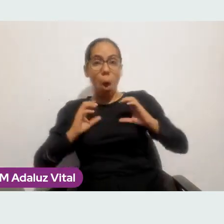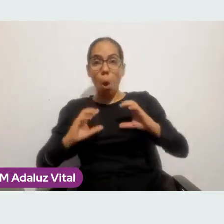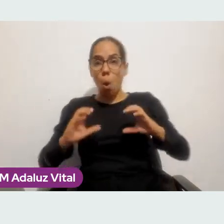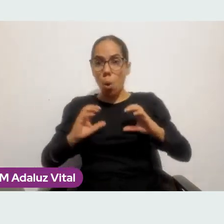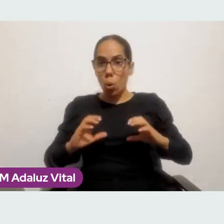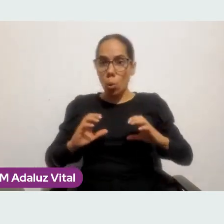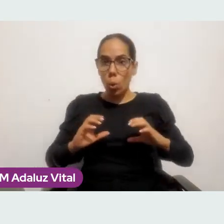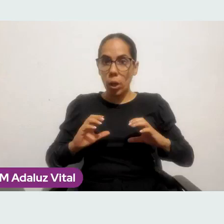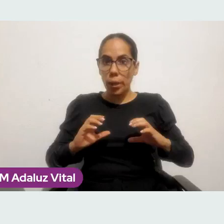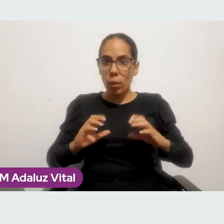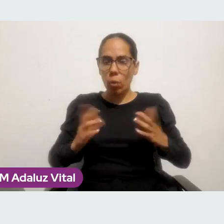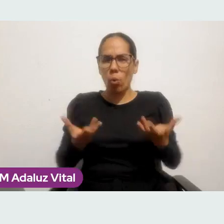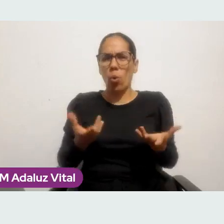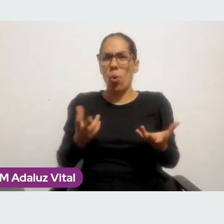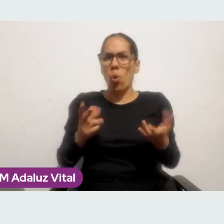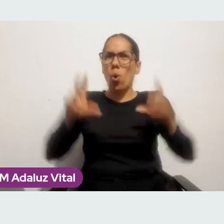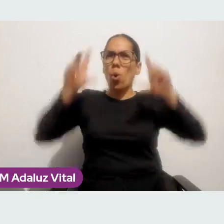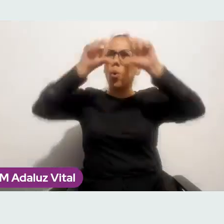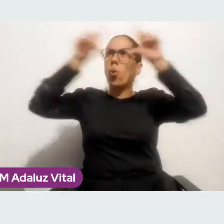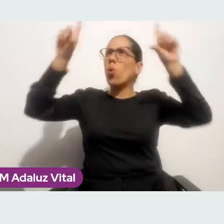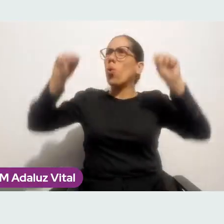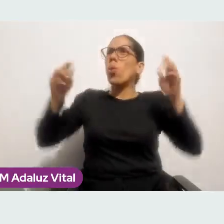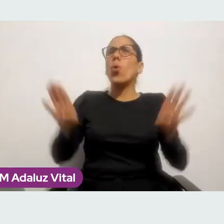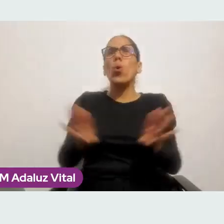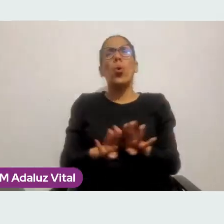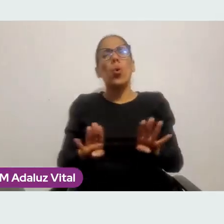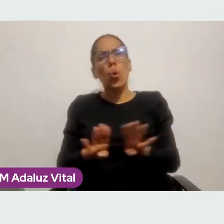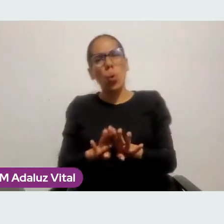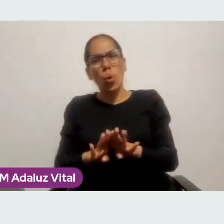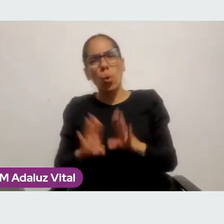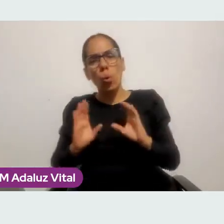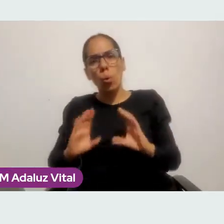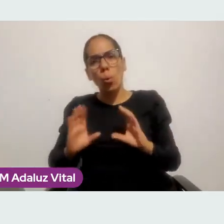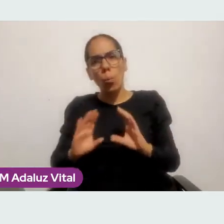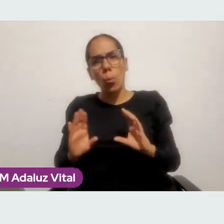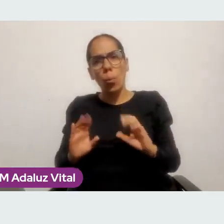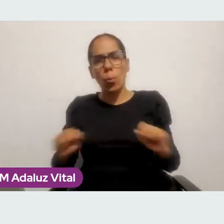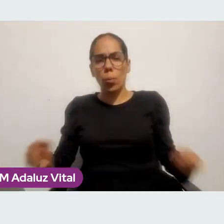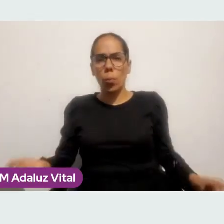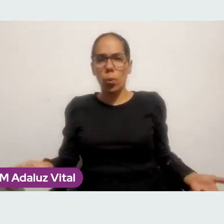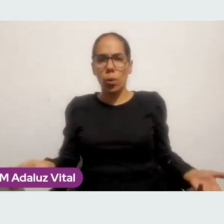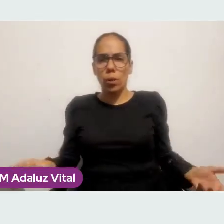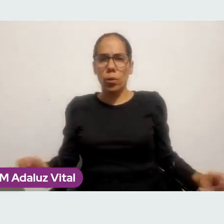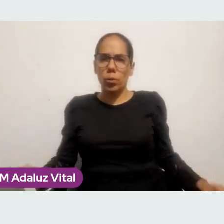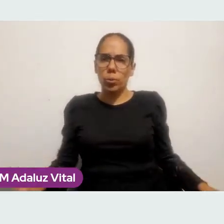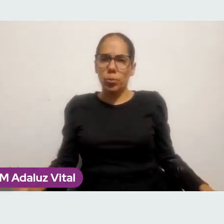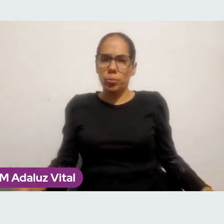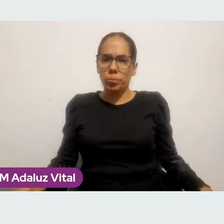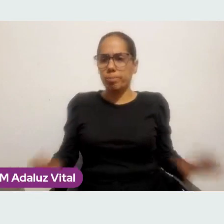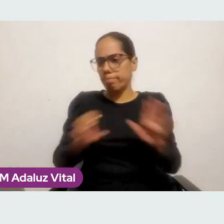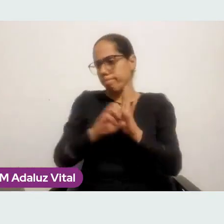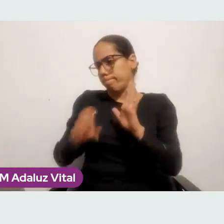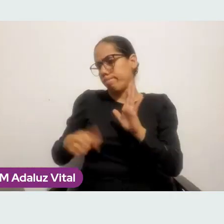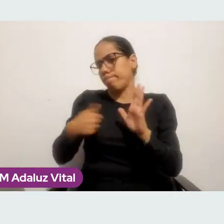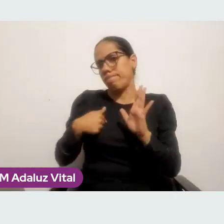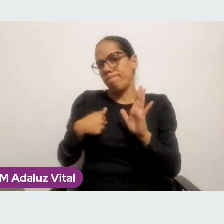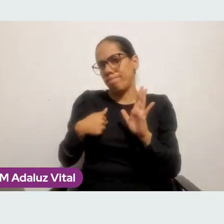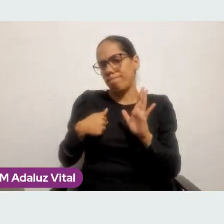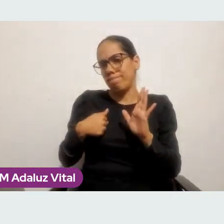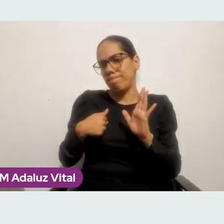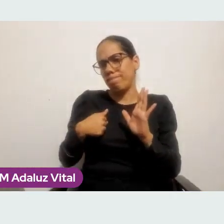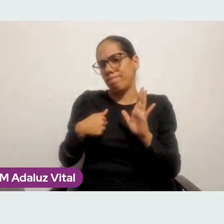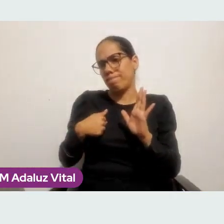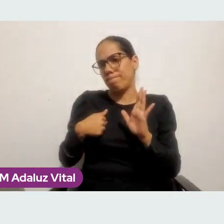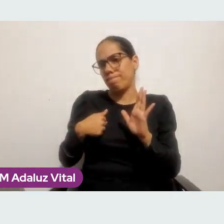a conceptualizar ese autocuidado? Si, por ejemplo, tengo un entorno en el cual